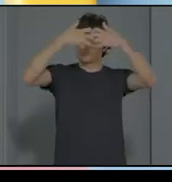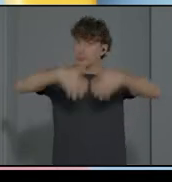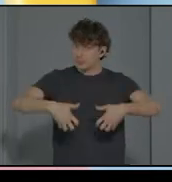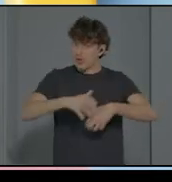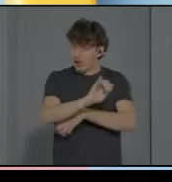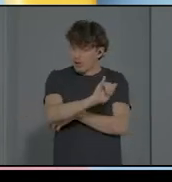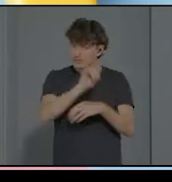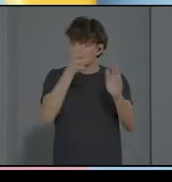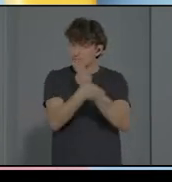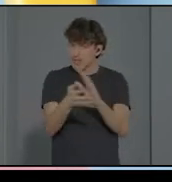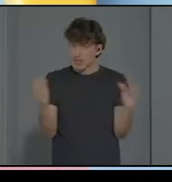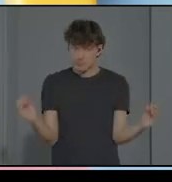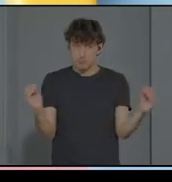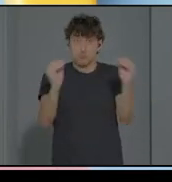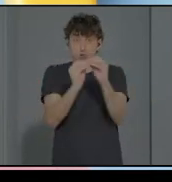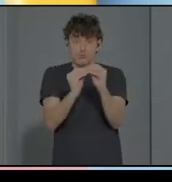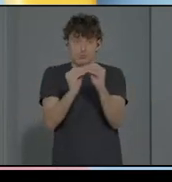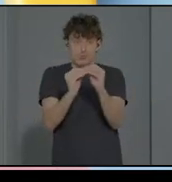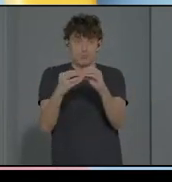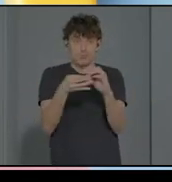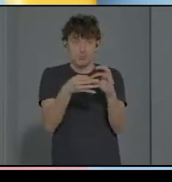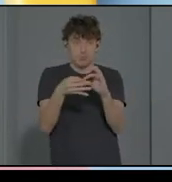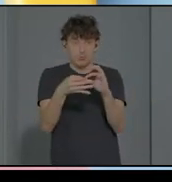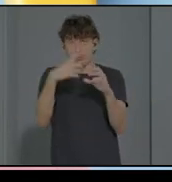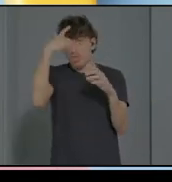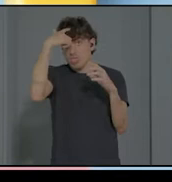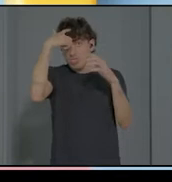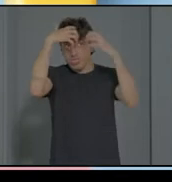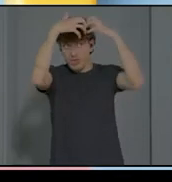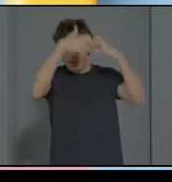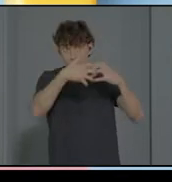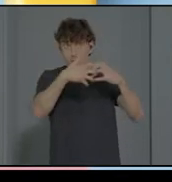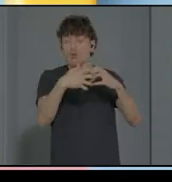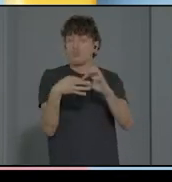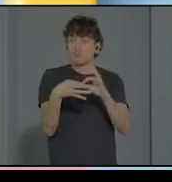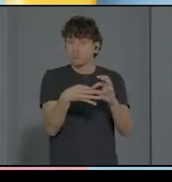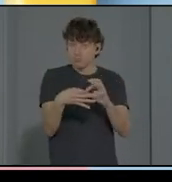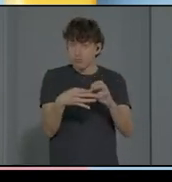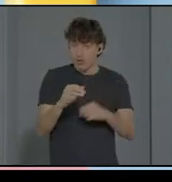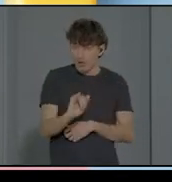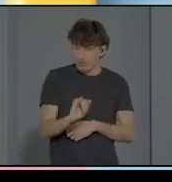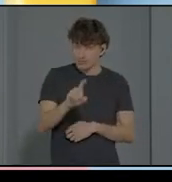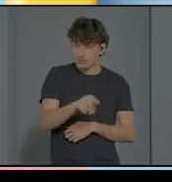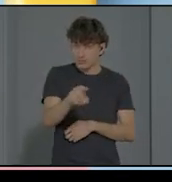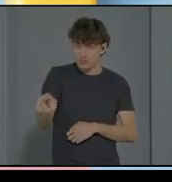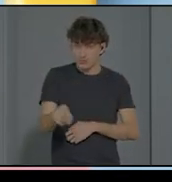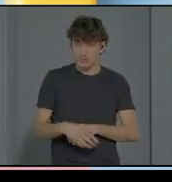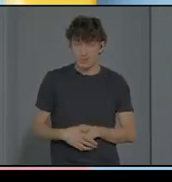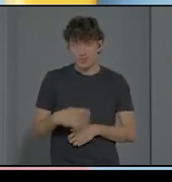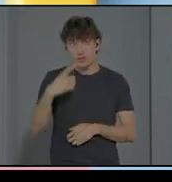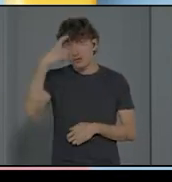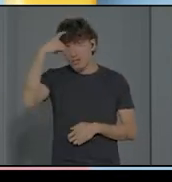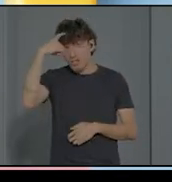a nivel cerebral? Y finalmente, ¿cómo esta sincronización de alguna forma se